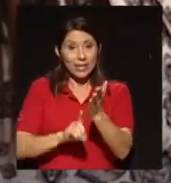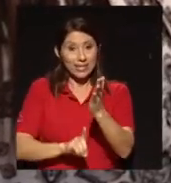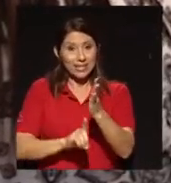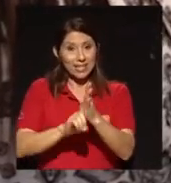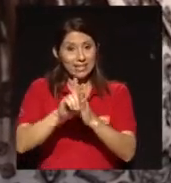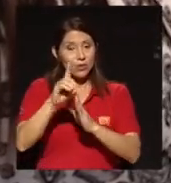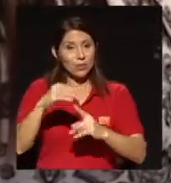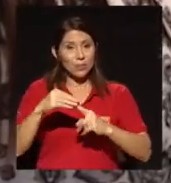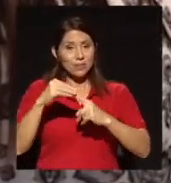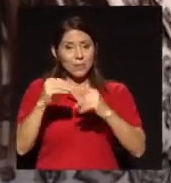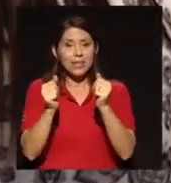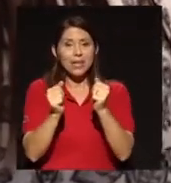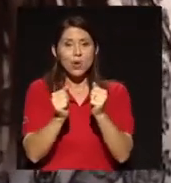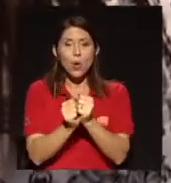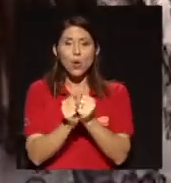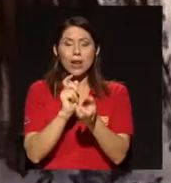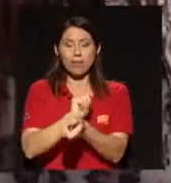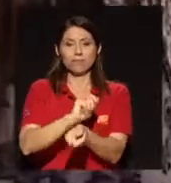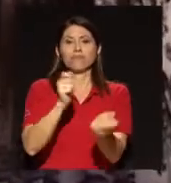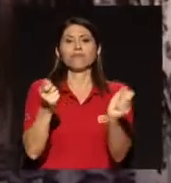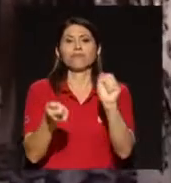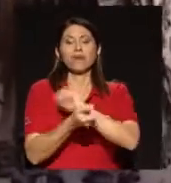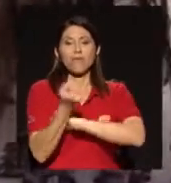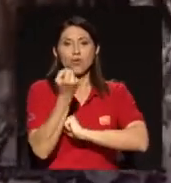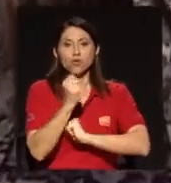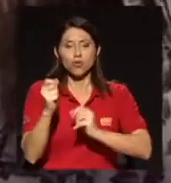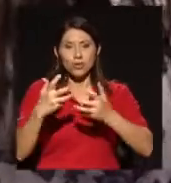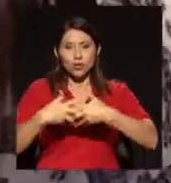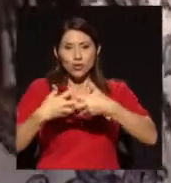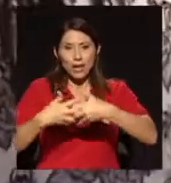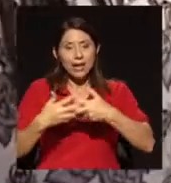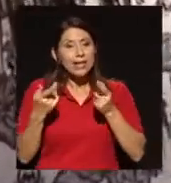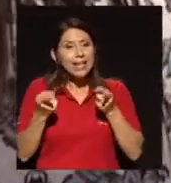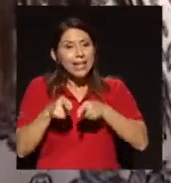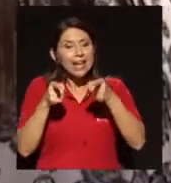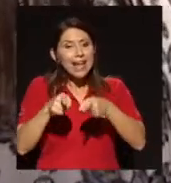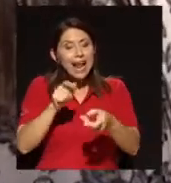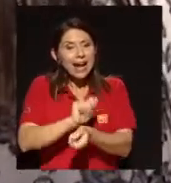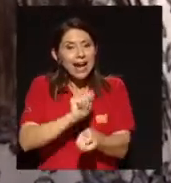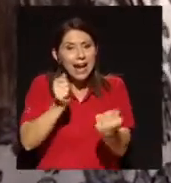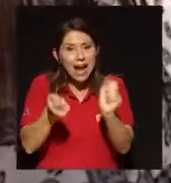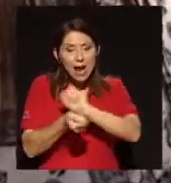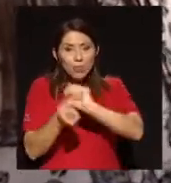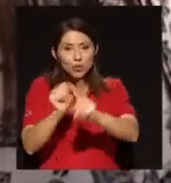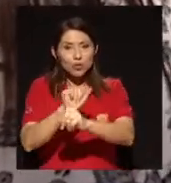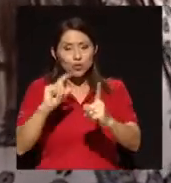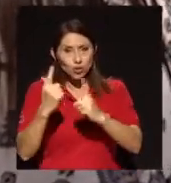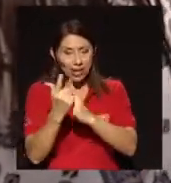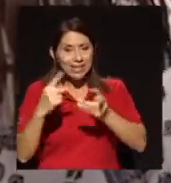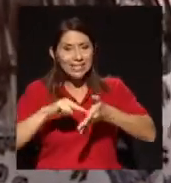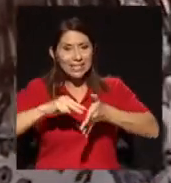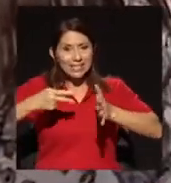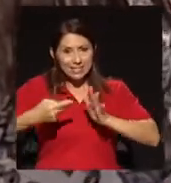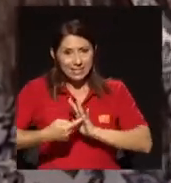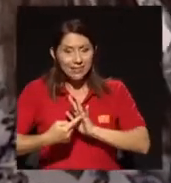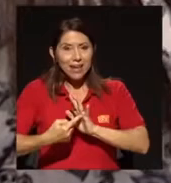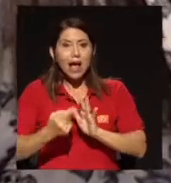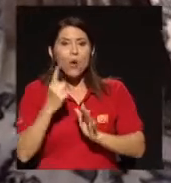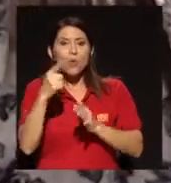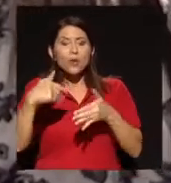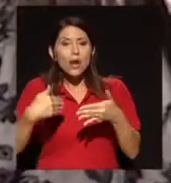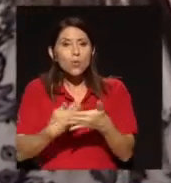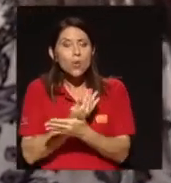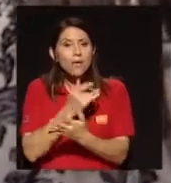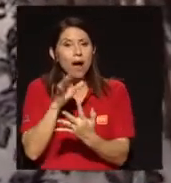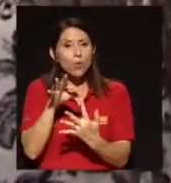es la revolución industrial y genera una serie de procesos de cambios sociales que implica, digamos, una nueva